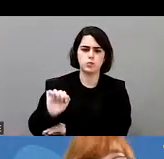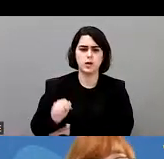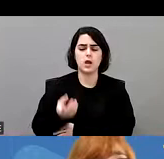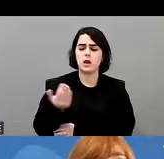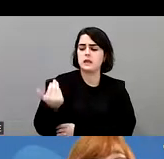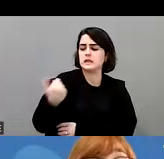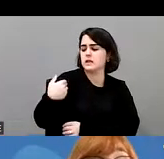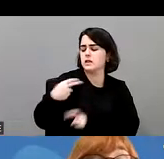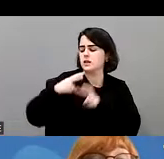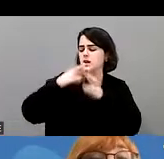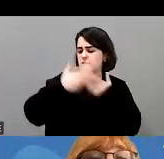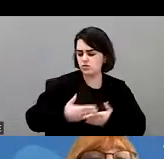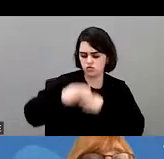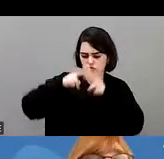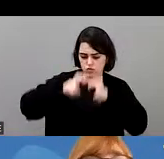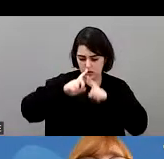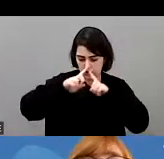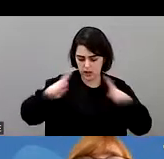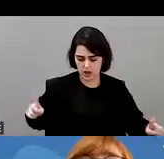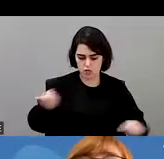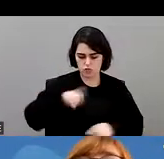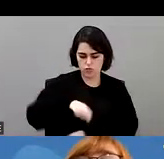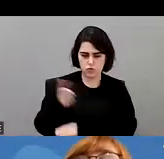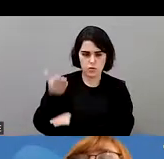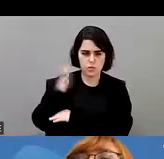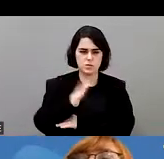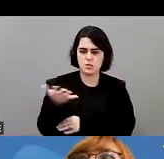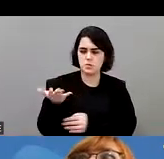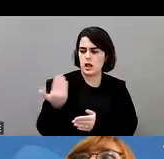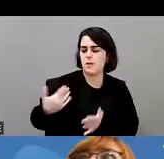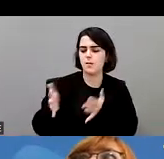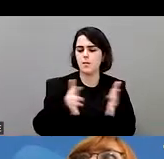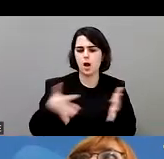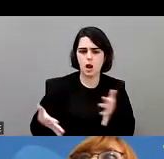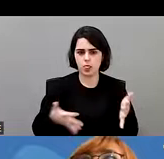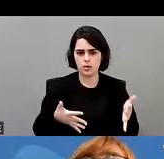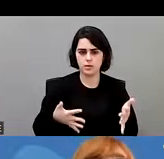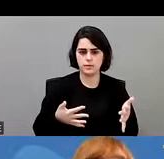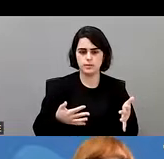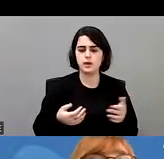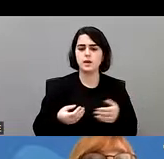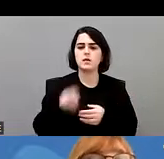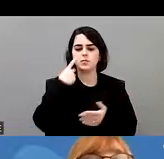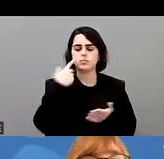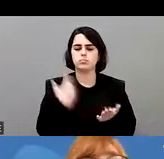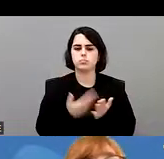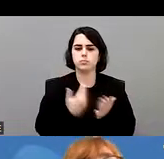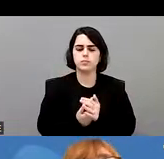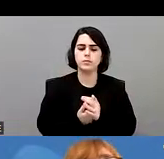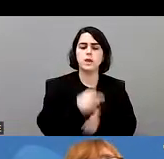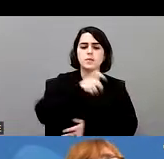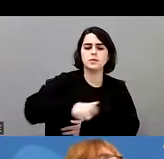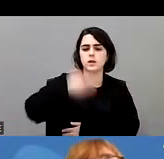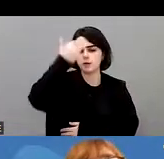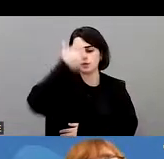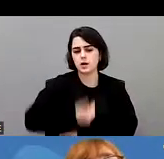estudio, este año, ya por marzo, y constatábamos que 3 de cada 4 personas